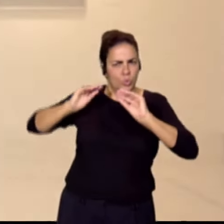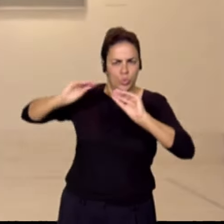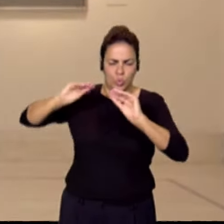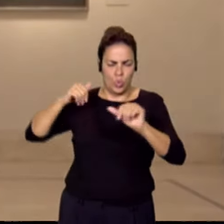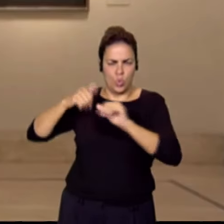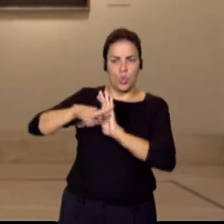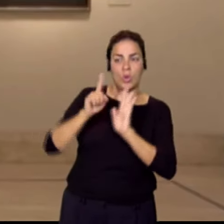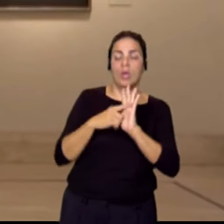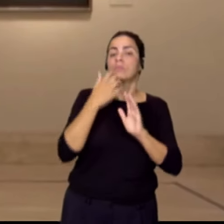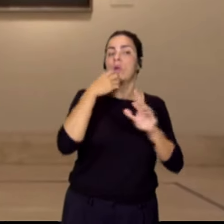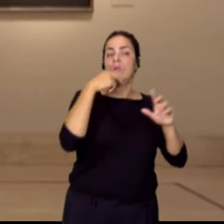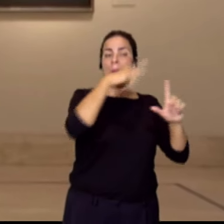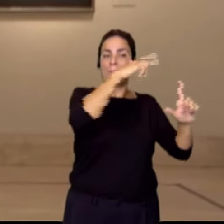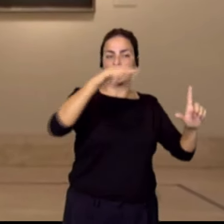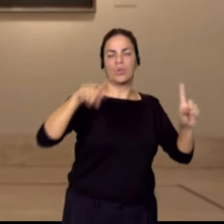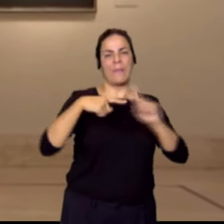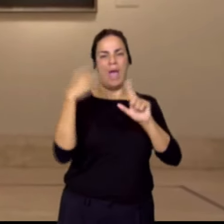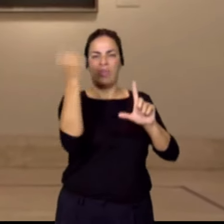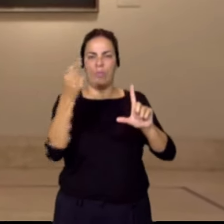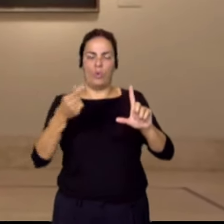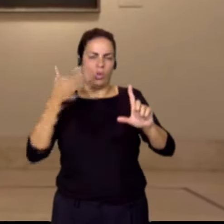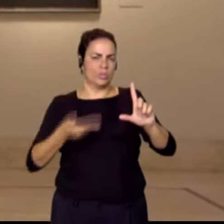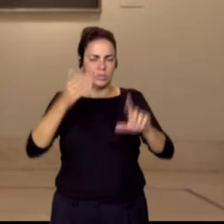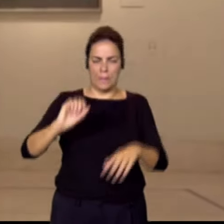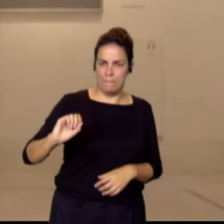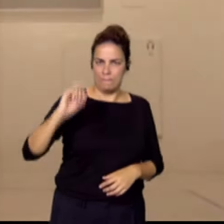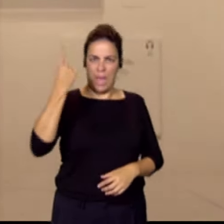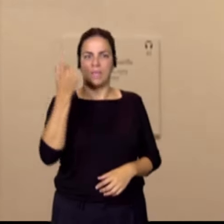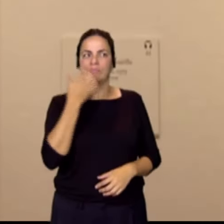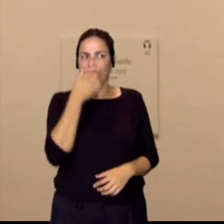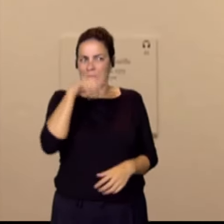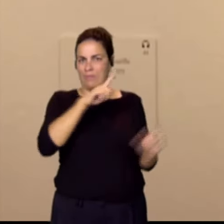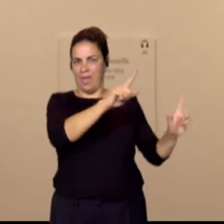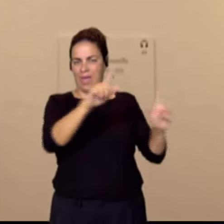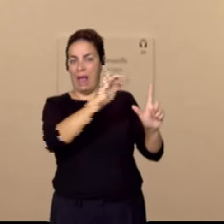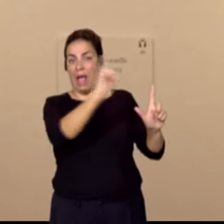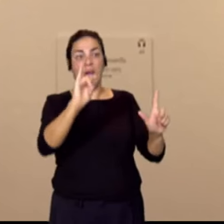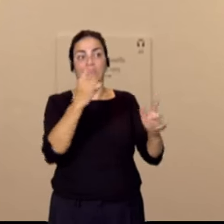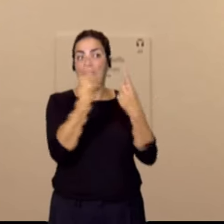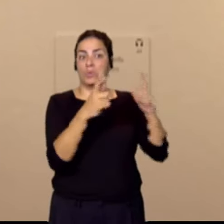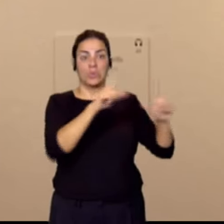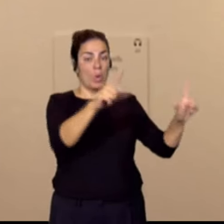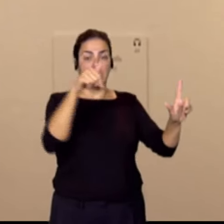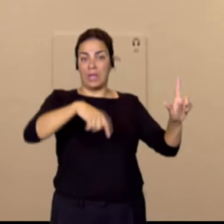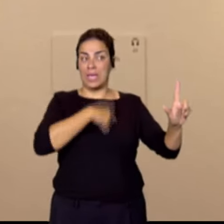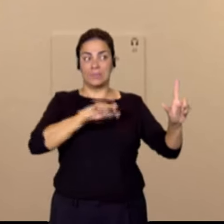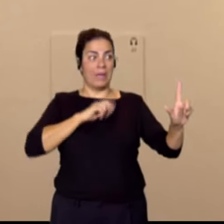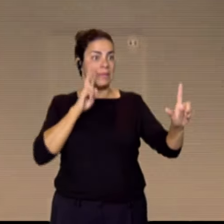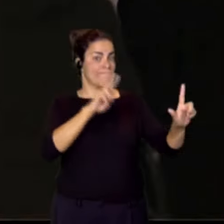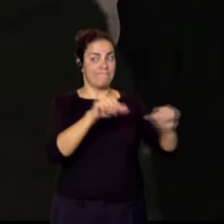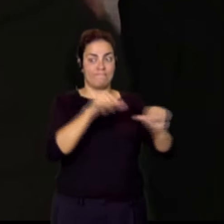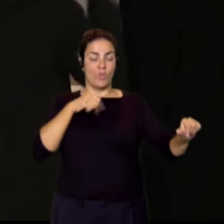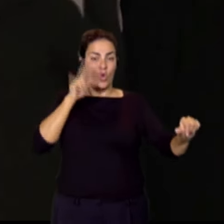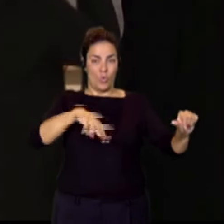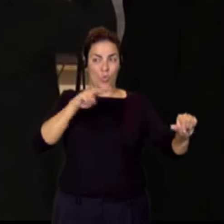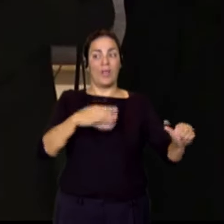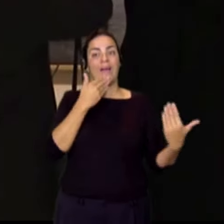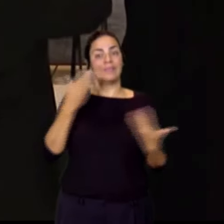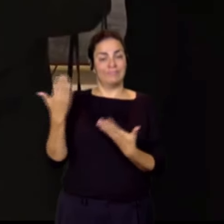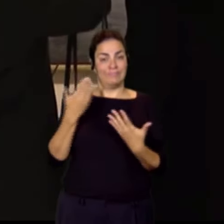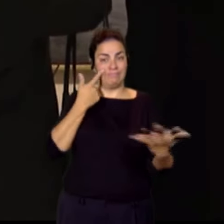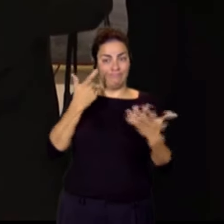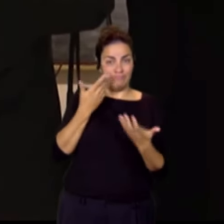pinturas y dibujos más sobresalientes muchas de estas piezas nunca vistas en nuestro país con Quintanilla nos marchamos ya saben